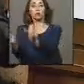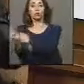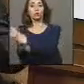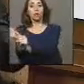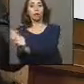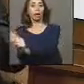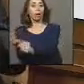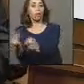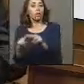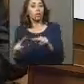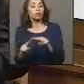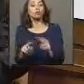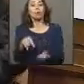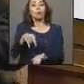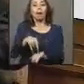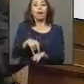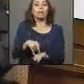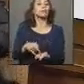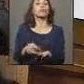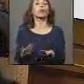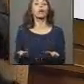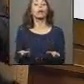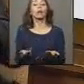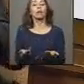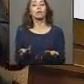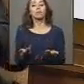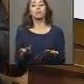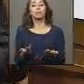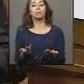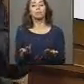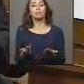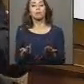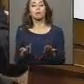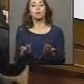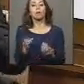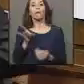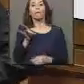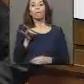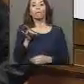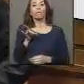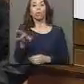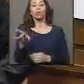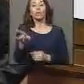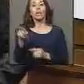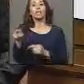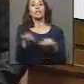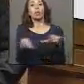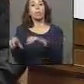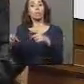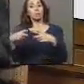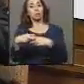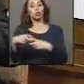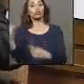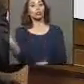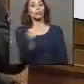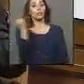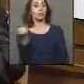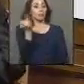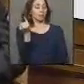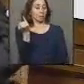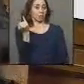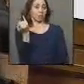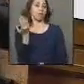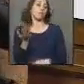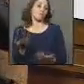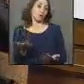lo que está haciendo el Parlamento es alterar la autonomía de los movimientos sindicales. Y por esa vía lo